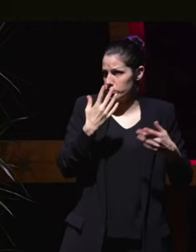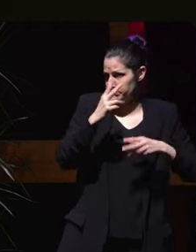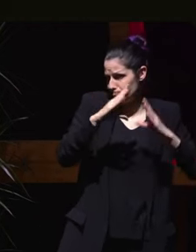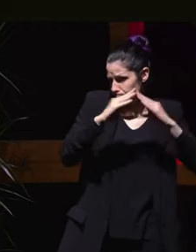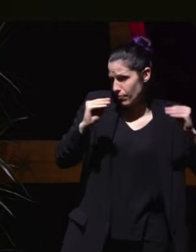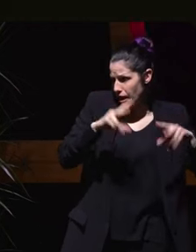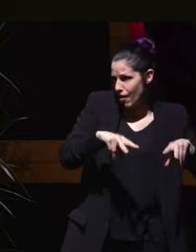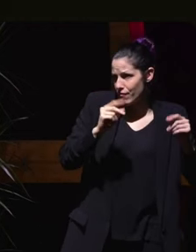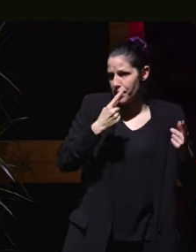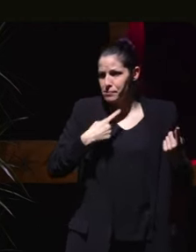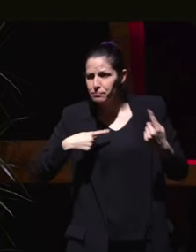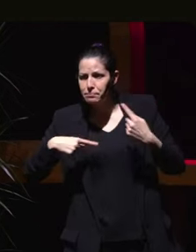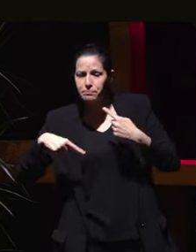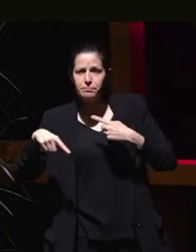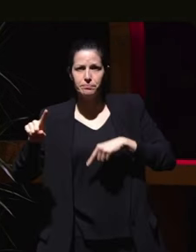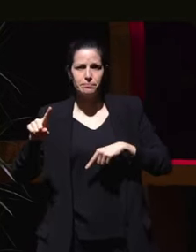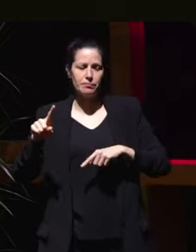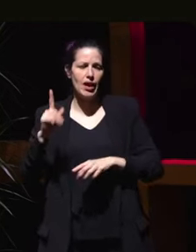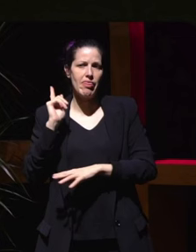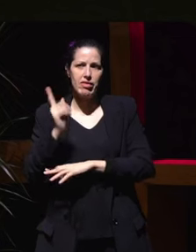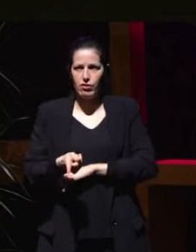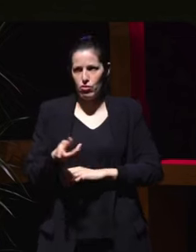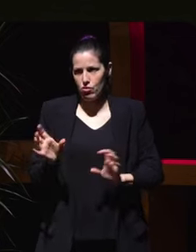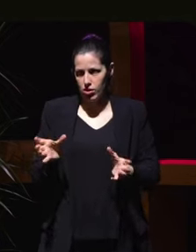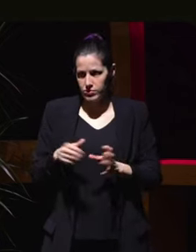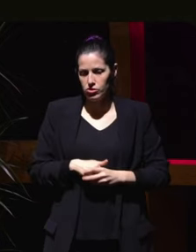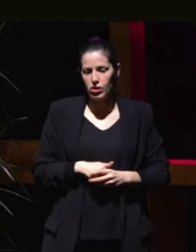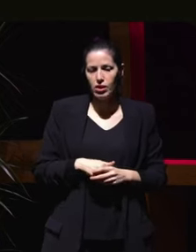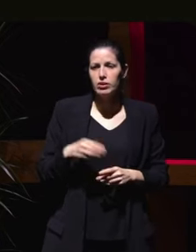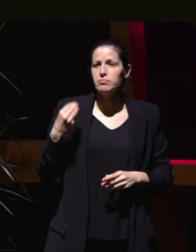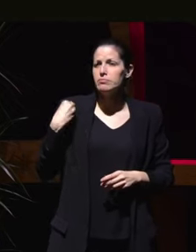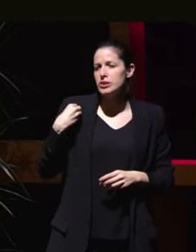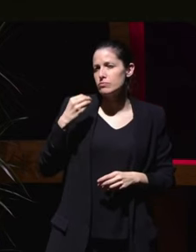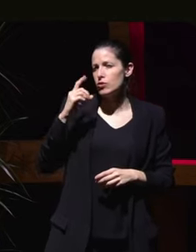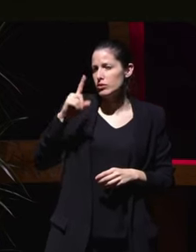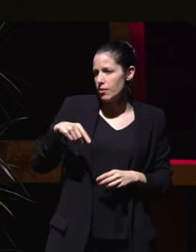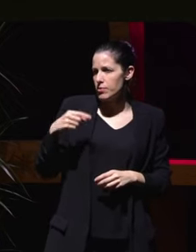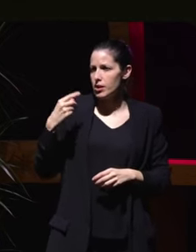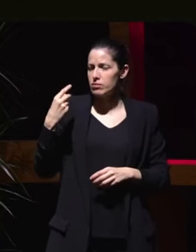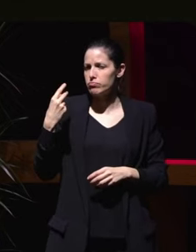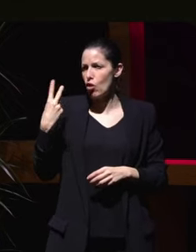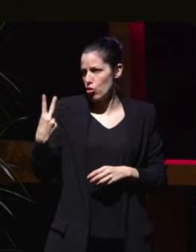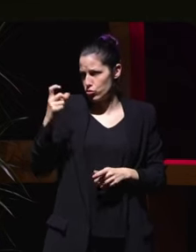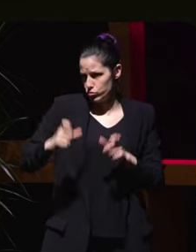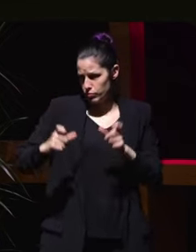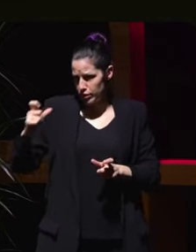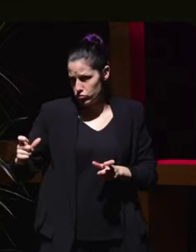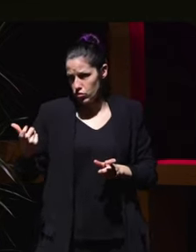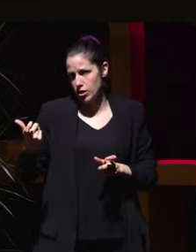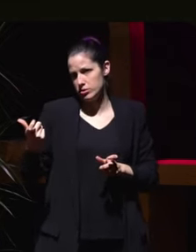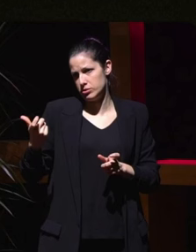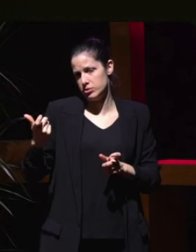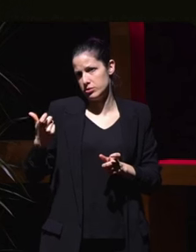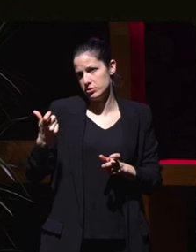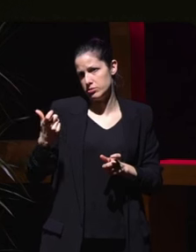decirlo, en Radio Marca Vigo estaba eu, estaba Carolina, que era miña técnico. éramos dúas persoas para facer pois